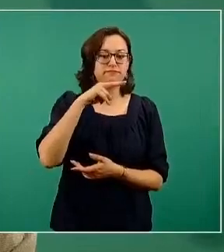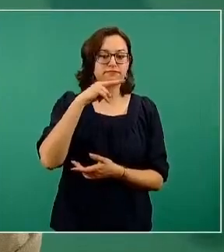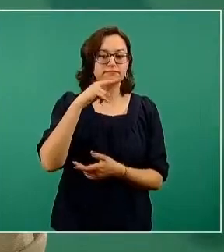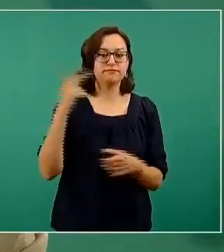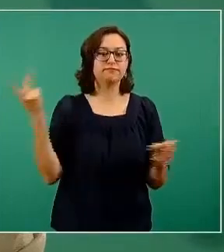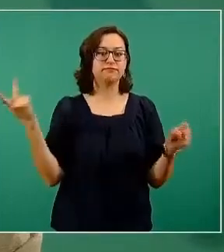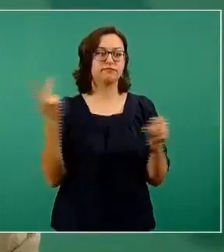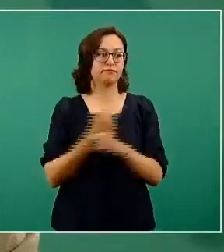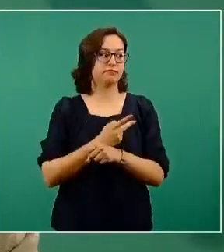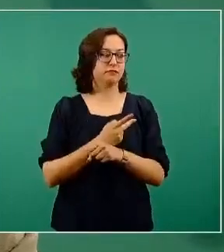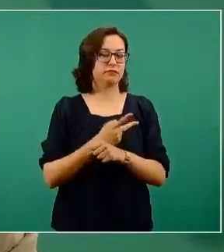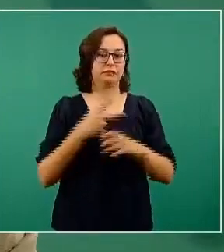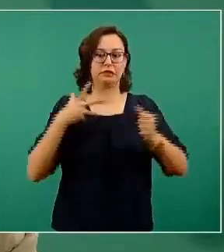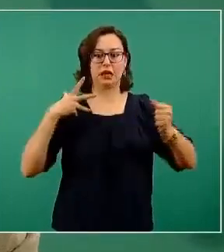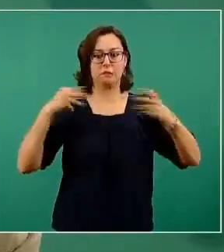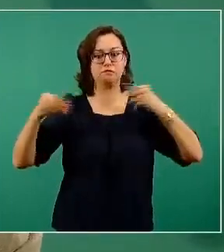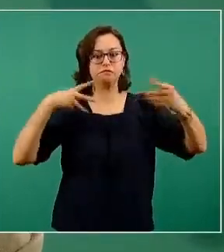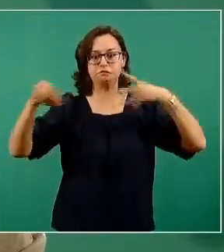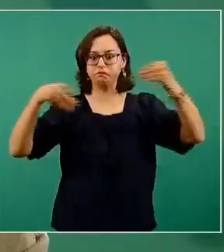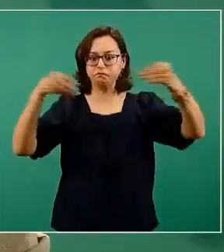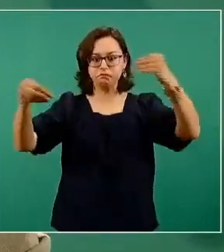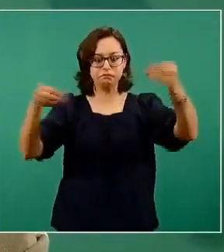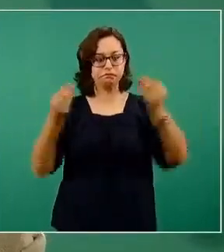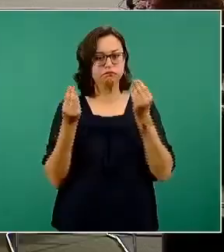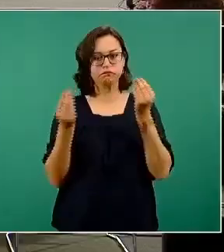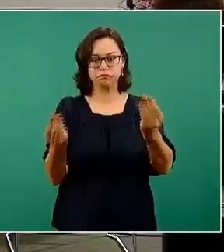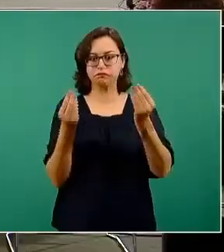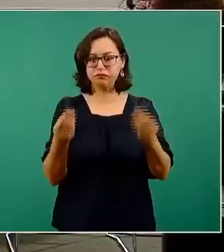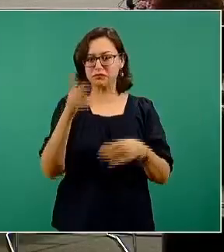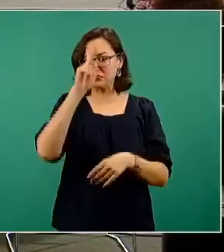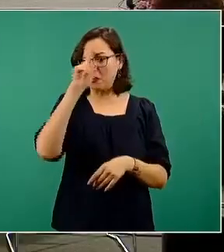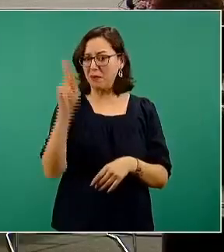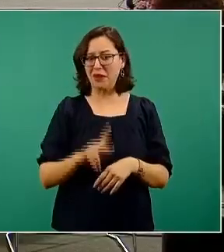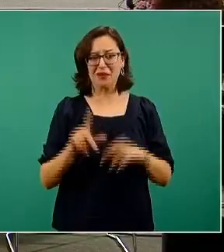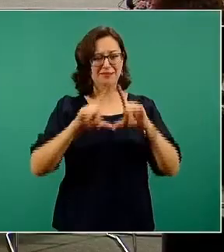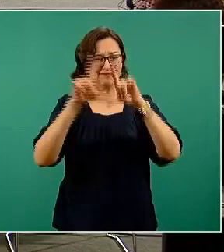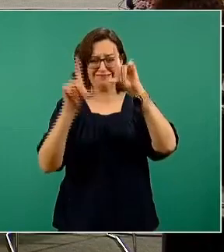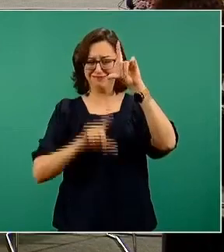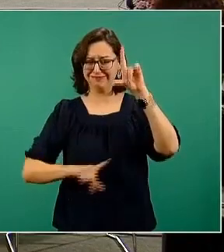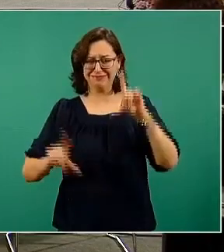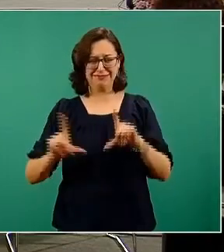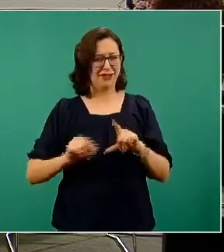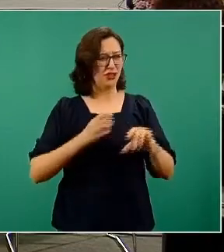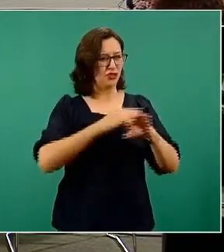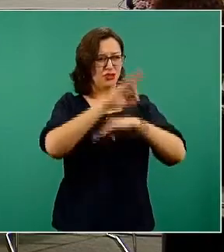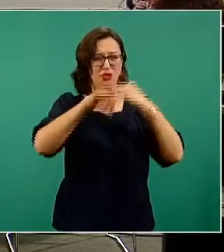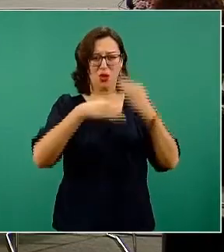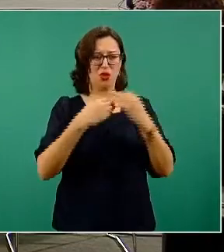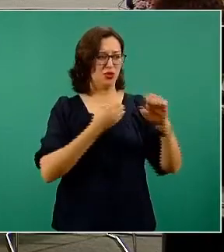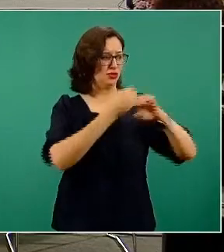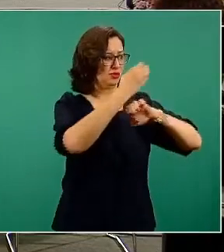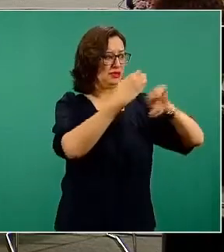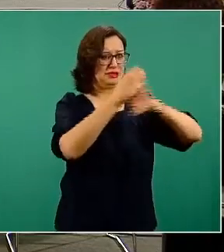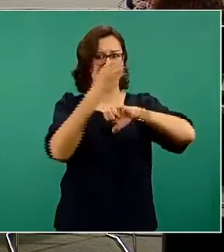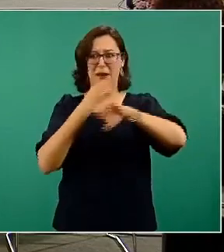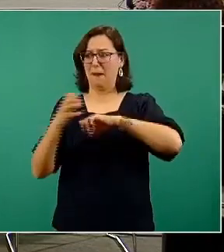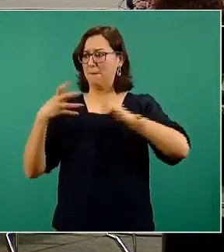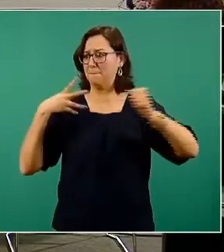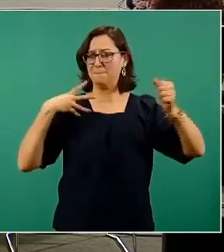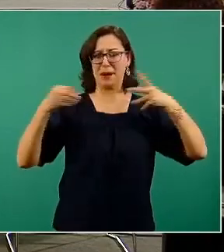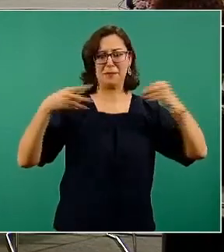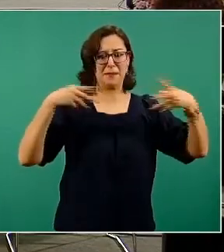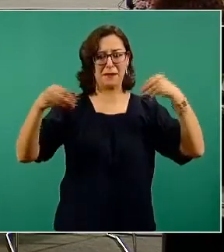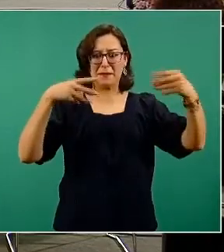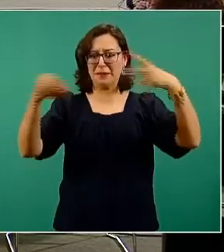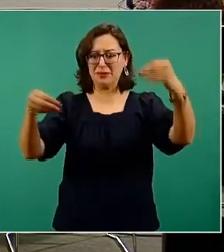una importante transmisión comunitaria en prácticamente todas las entidades federativas, y el llamado era muy